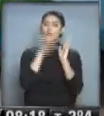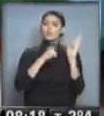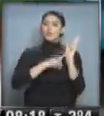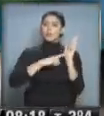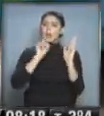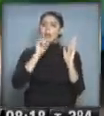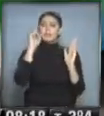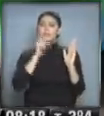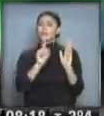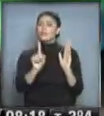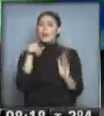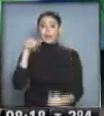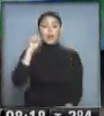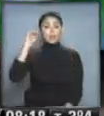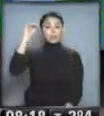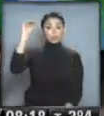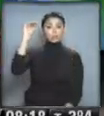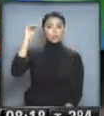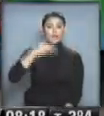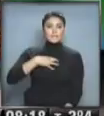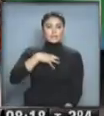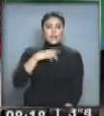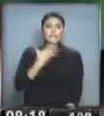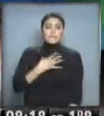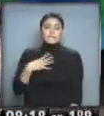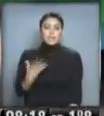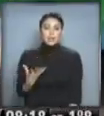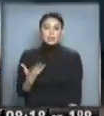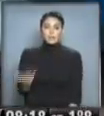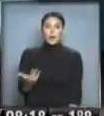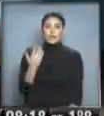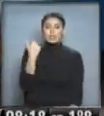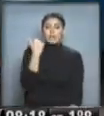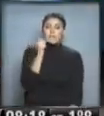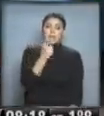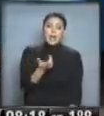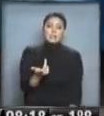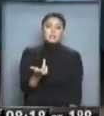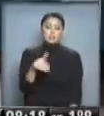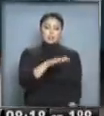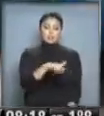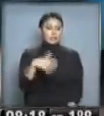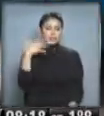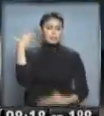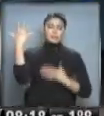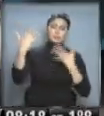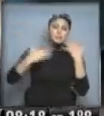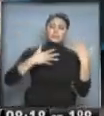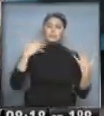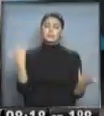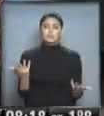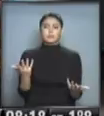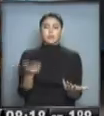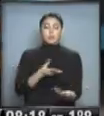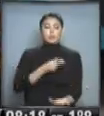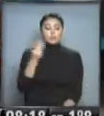sienten ellos como adultos suficiente confianza entonces se ven inmediatamente los chicos se confunden se confunden muchas